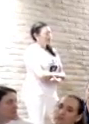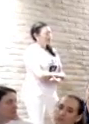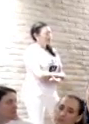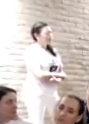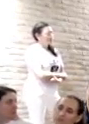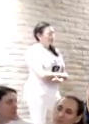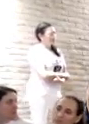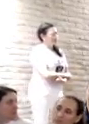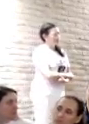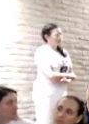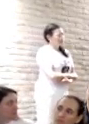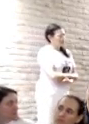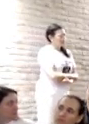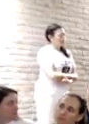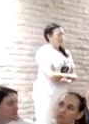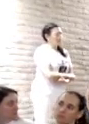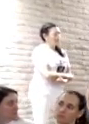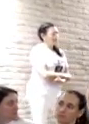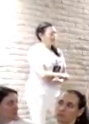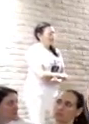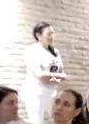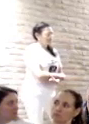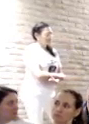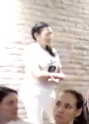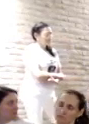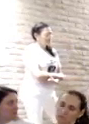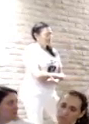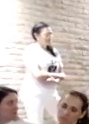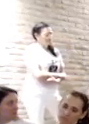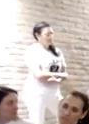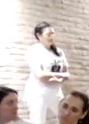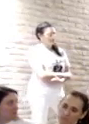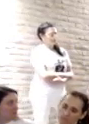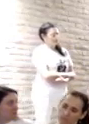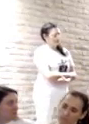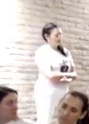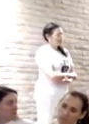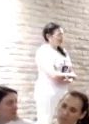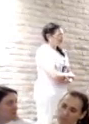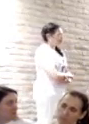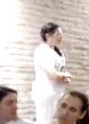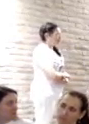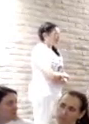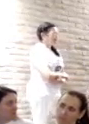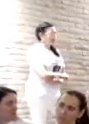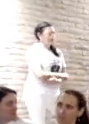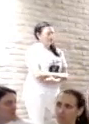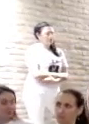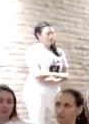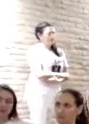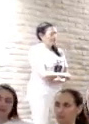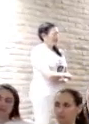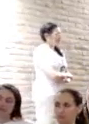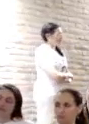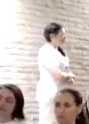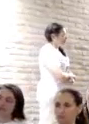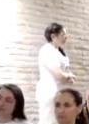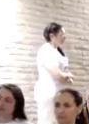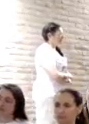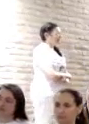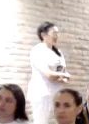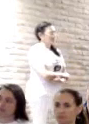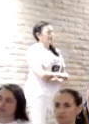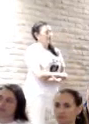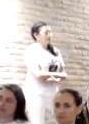dejar de hacerlo Eh entonces agradezco profundamente a las mujeres que son en parte